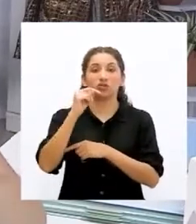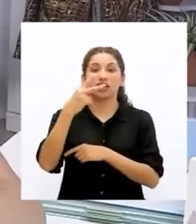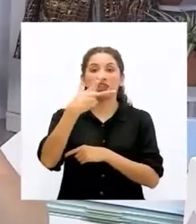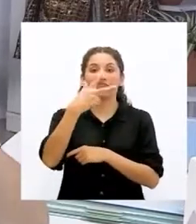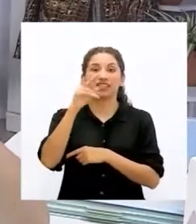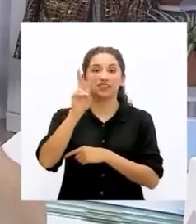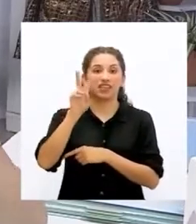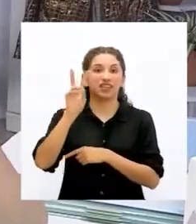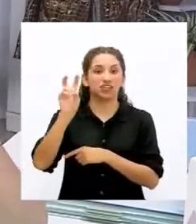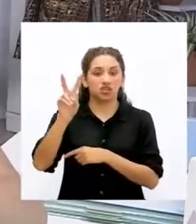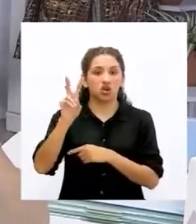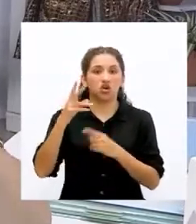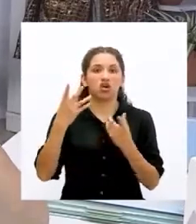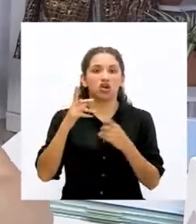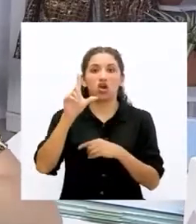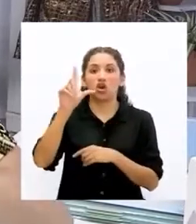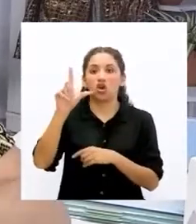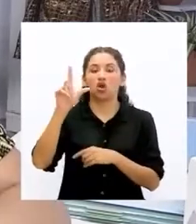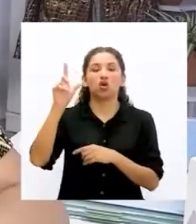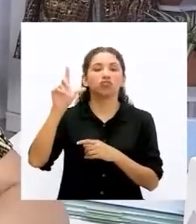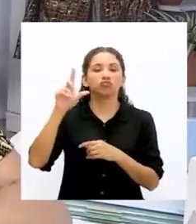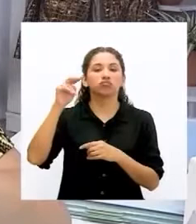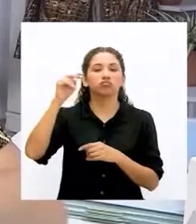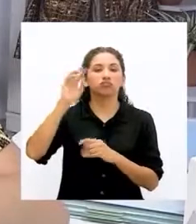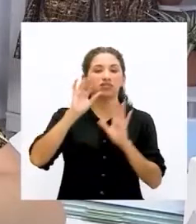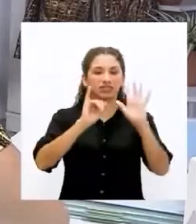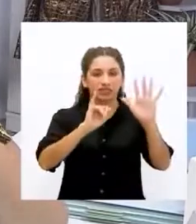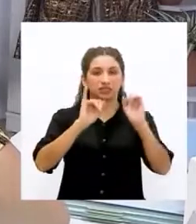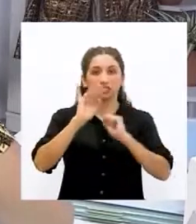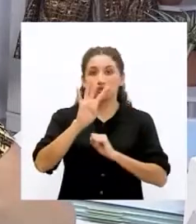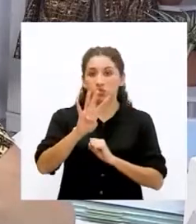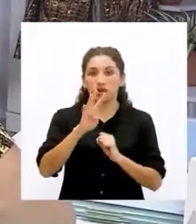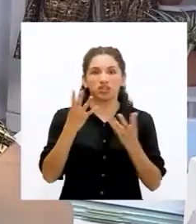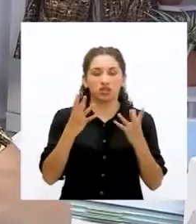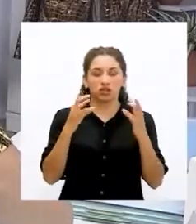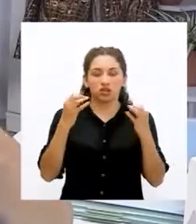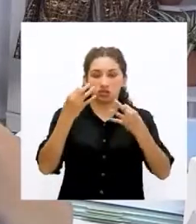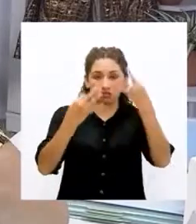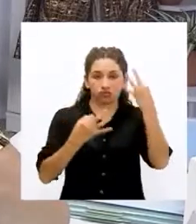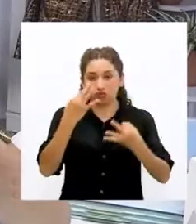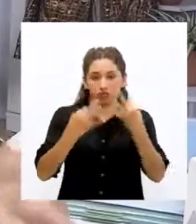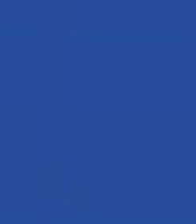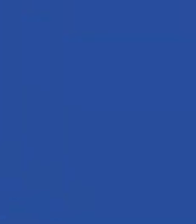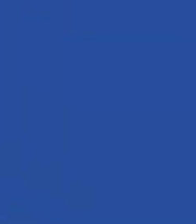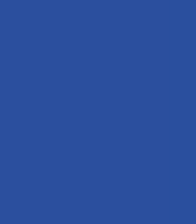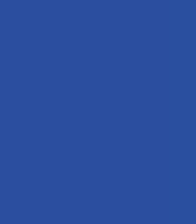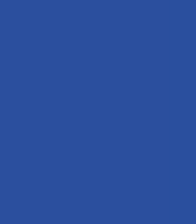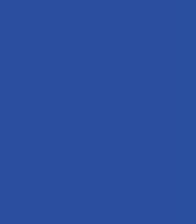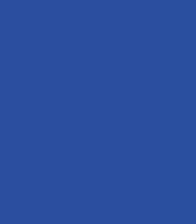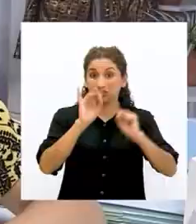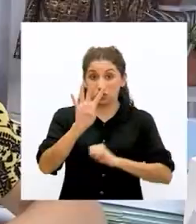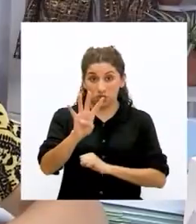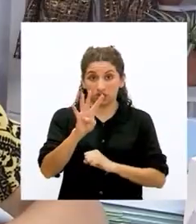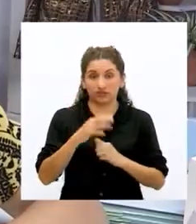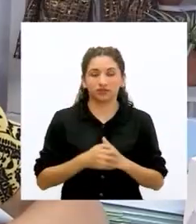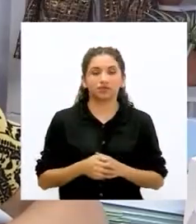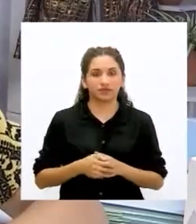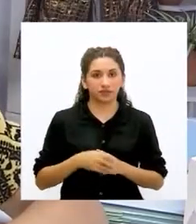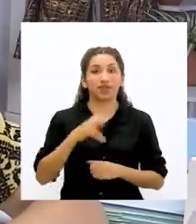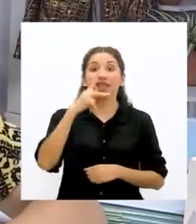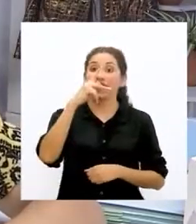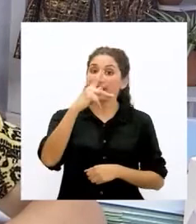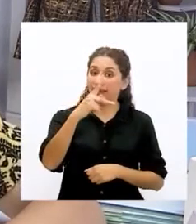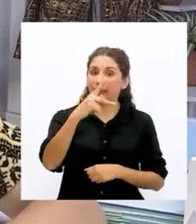3,322 por logaritmo de 64, ya que el total de datos es 64. K